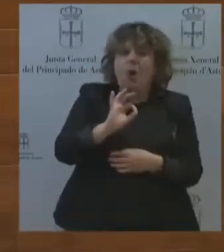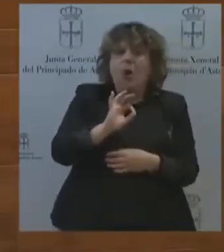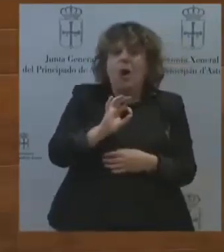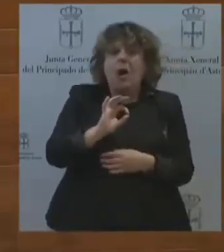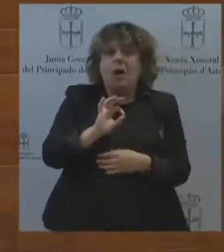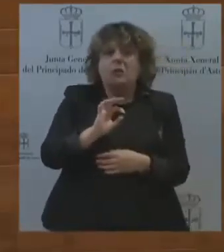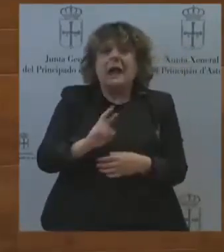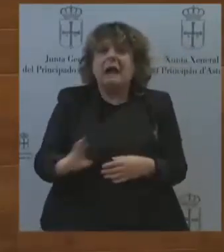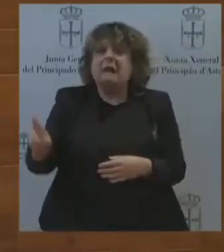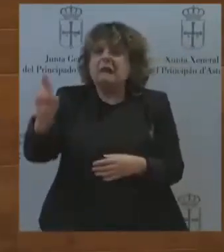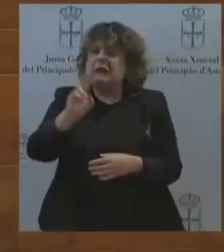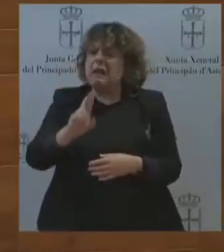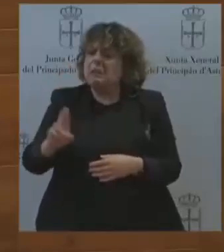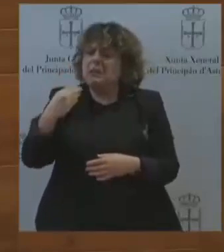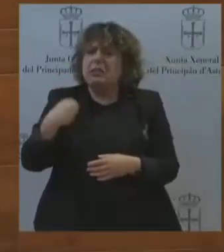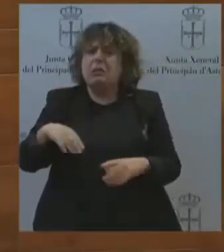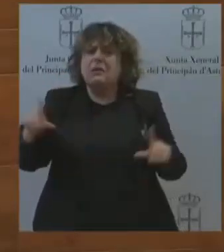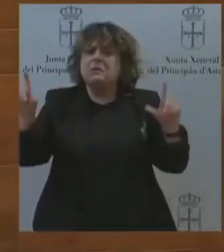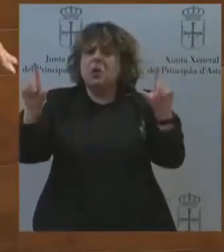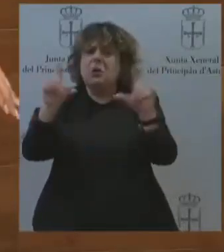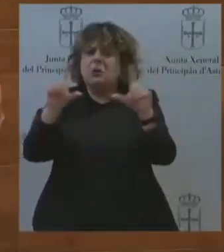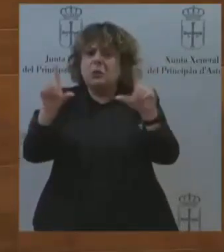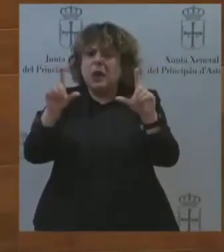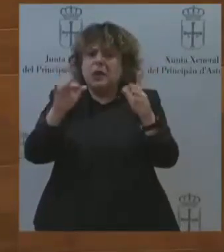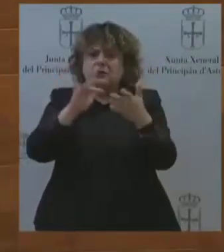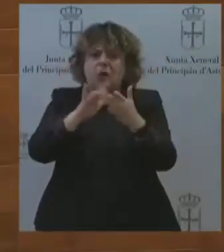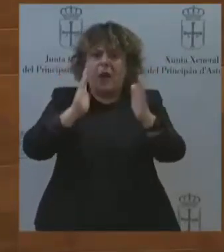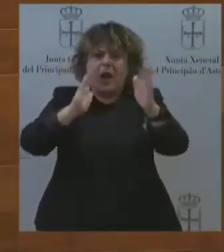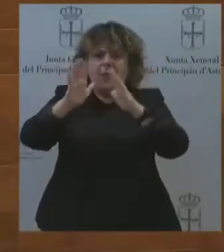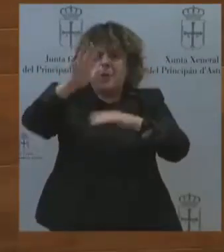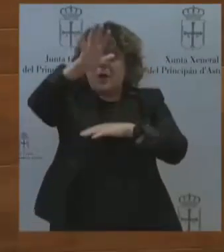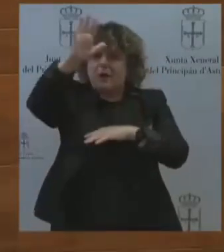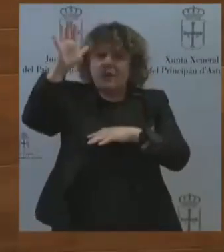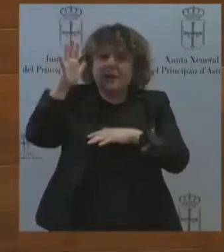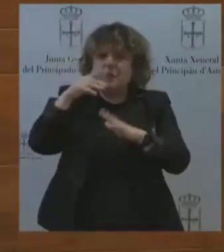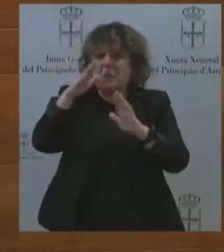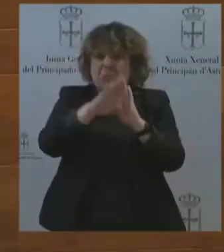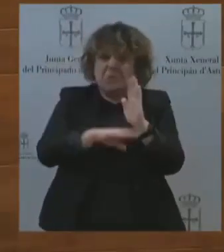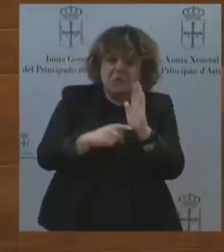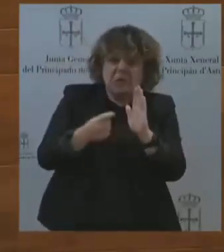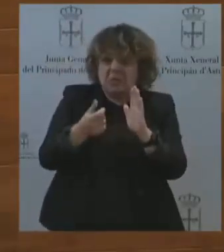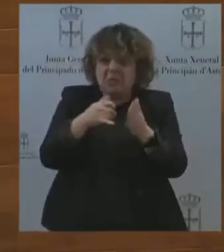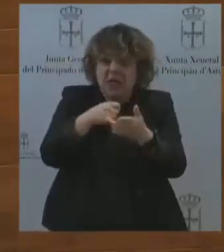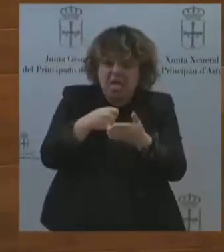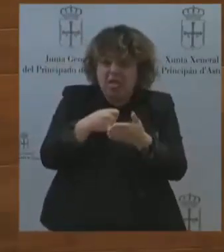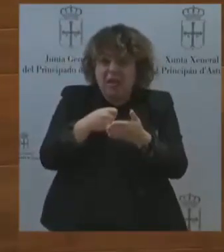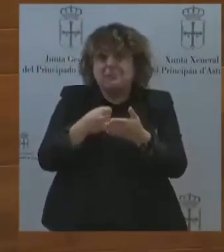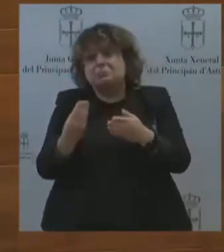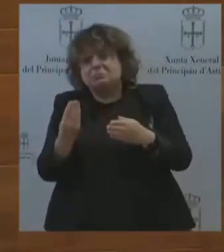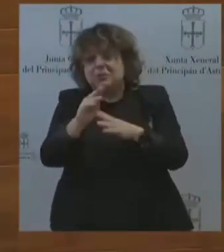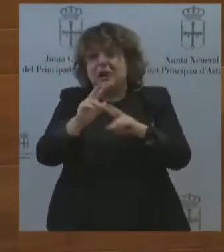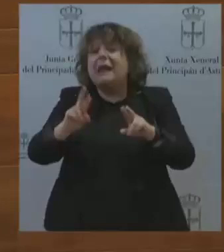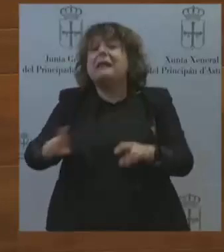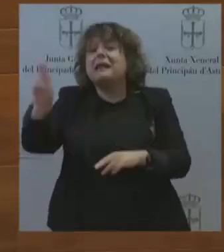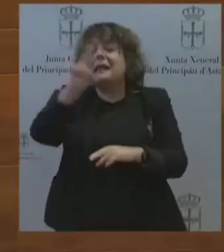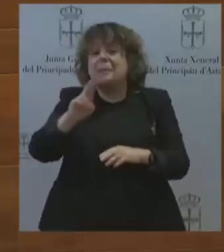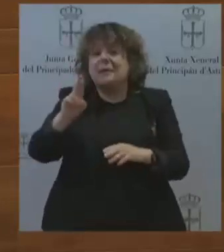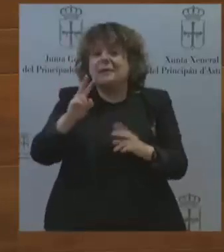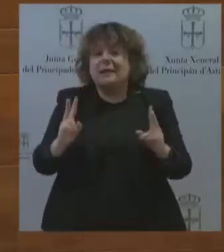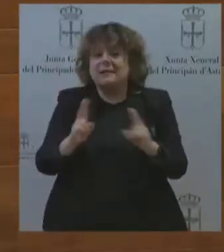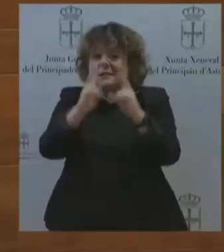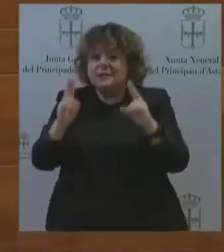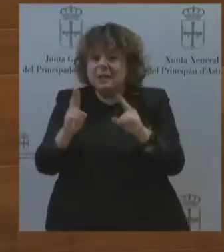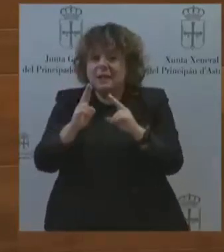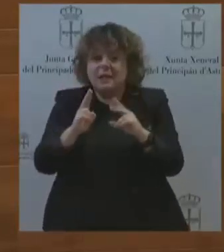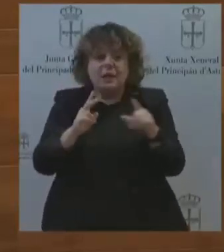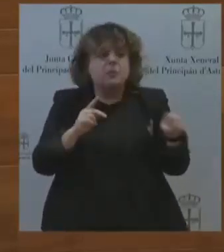época veraniega para rellenar la programación. Porque, ¿sabría usted decirnos de qué habló hace 4 años en esta misma Cámara? Es más, voy